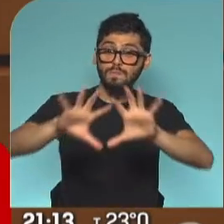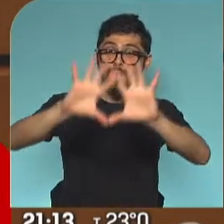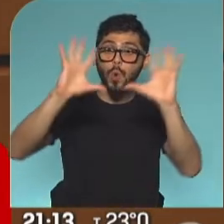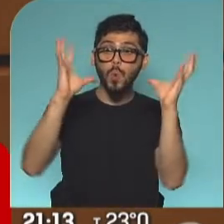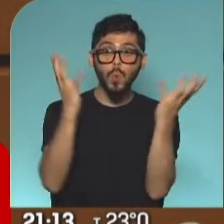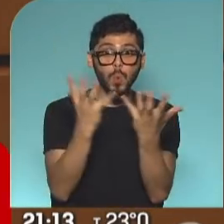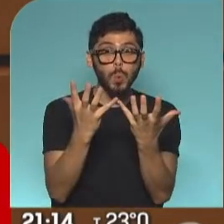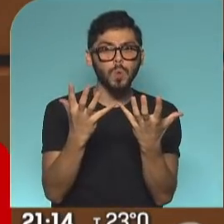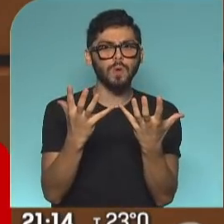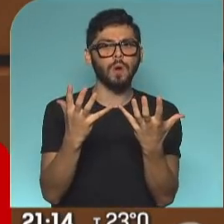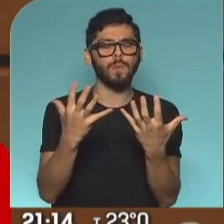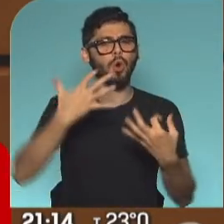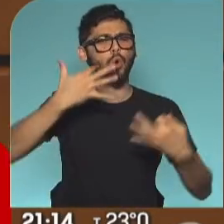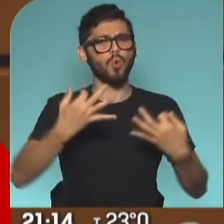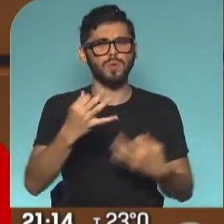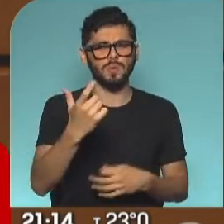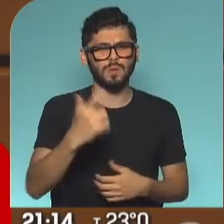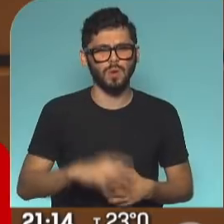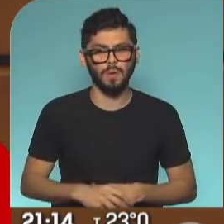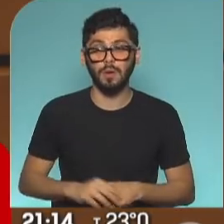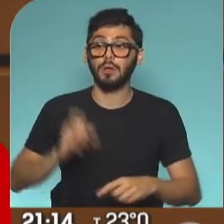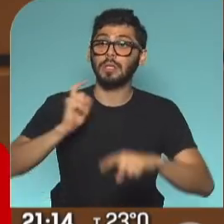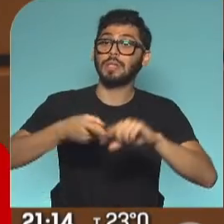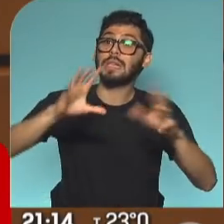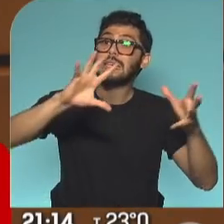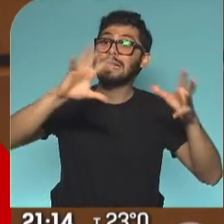injusto, víctima de un cambio climático,